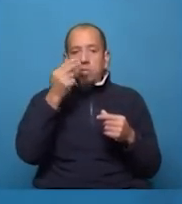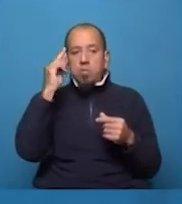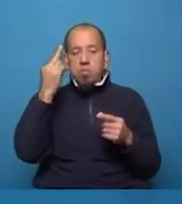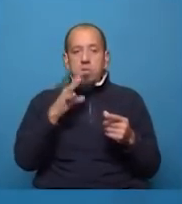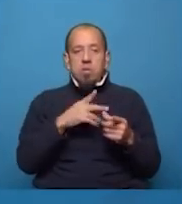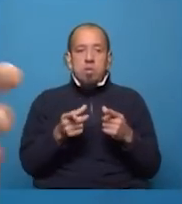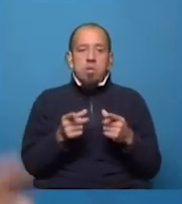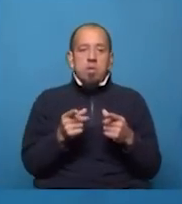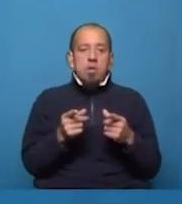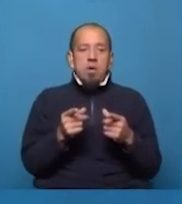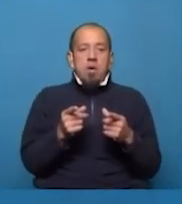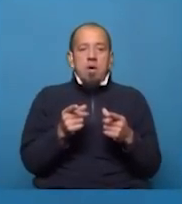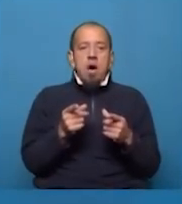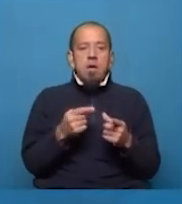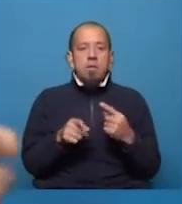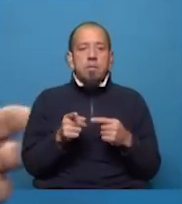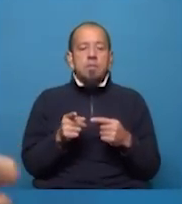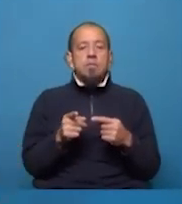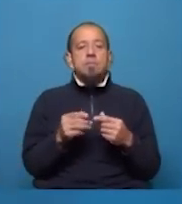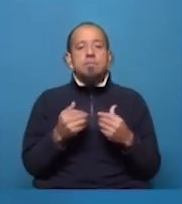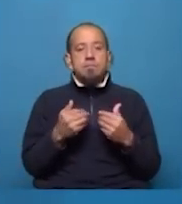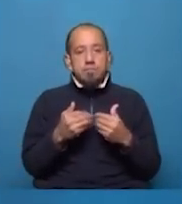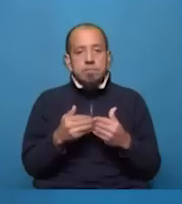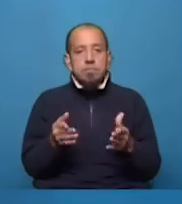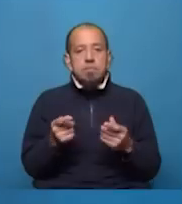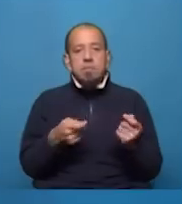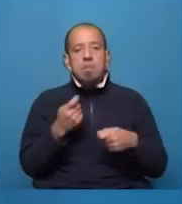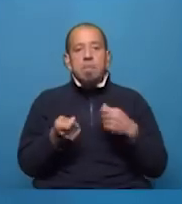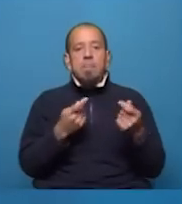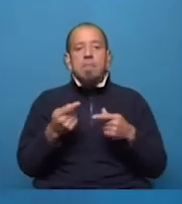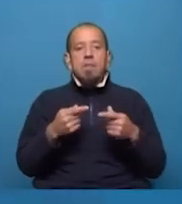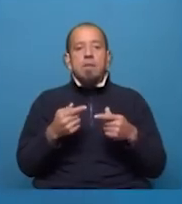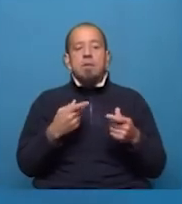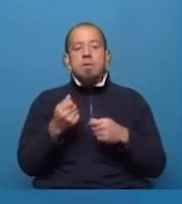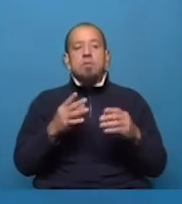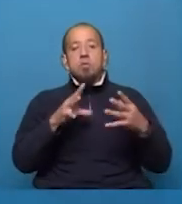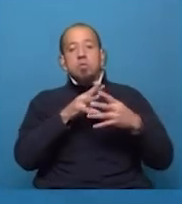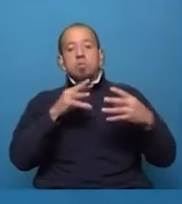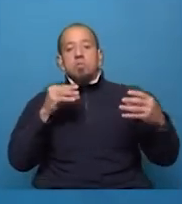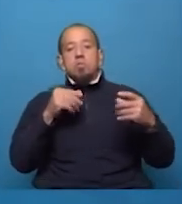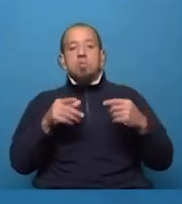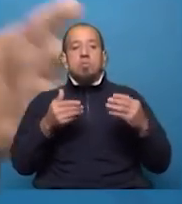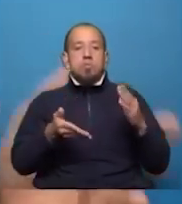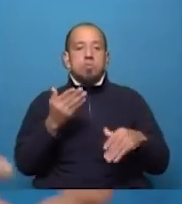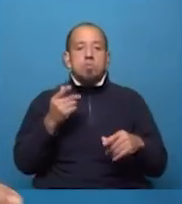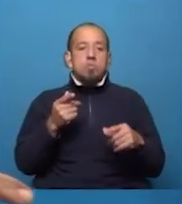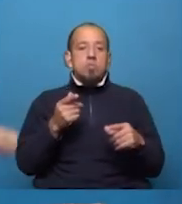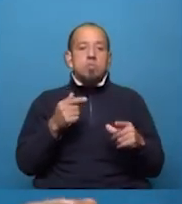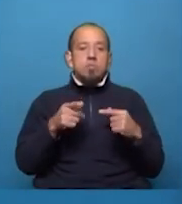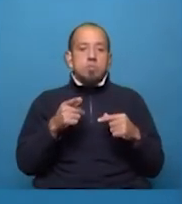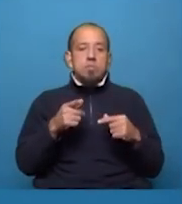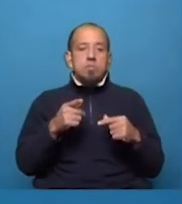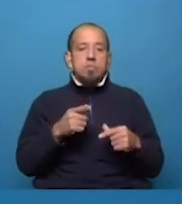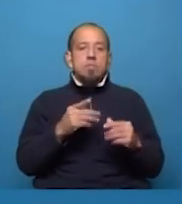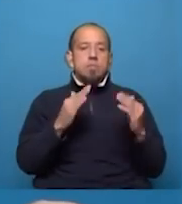de eso empezó con su negocio le fue bien se compró terrible camioneta le fue bien se compró se